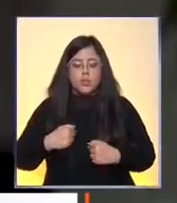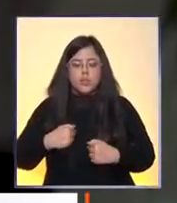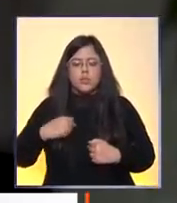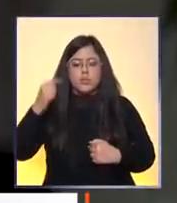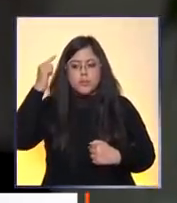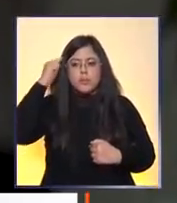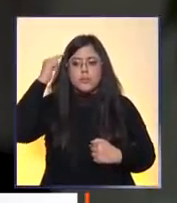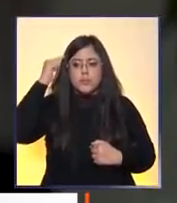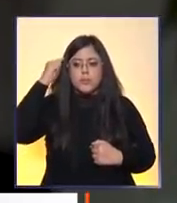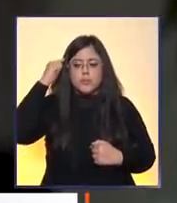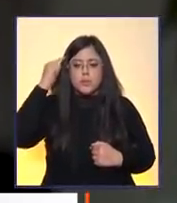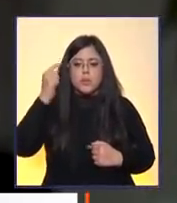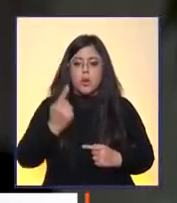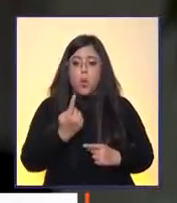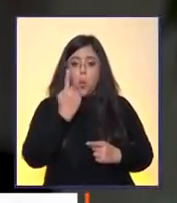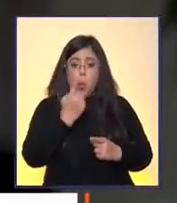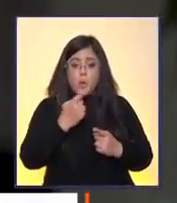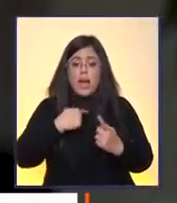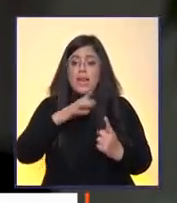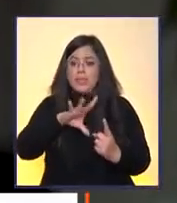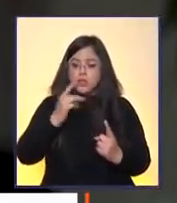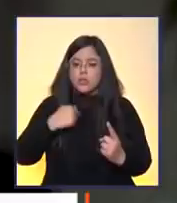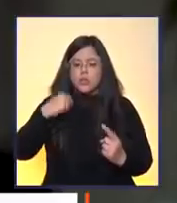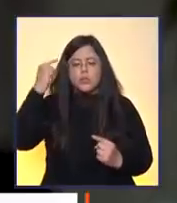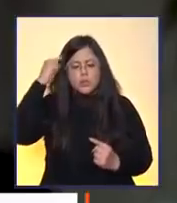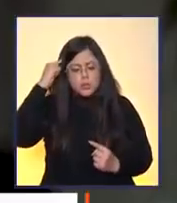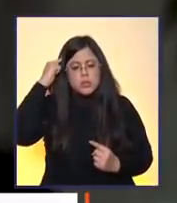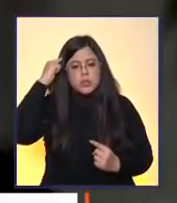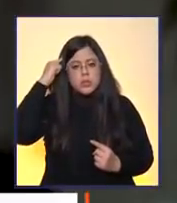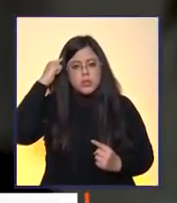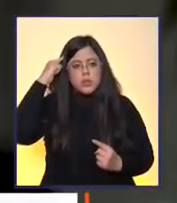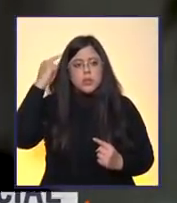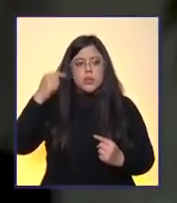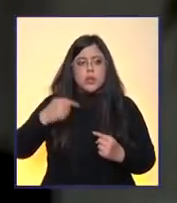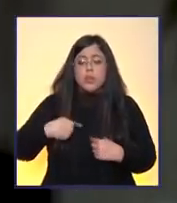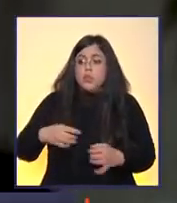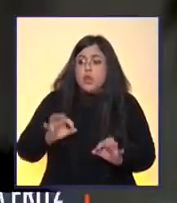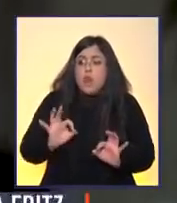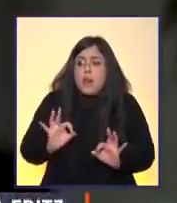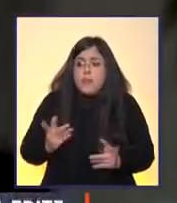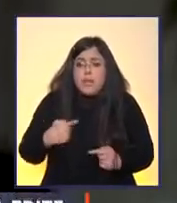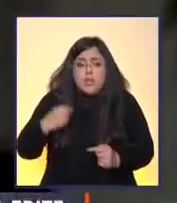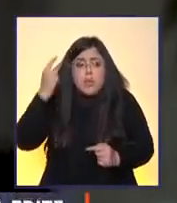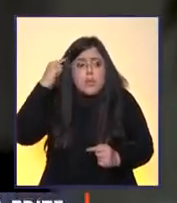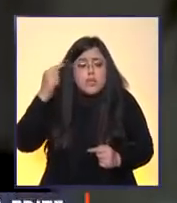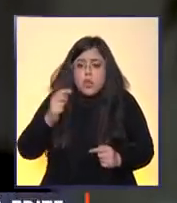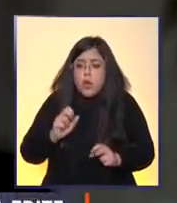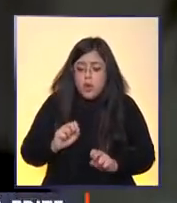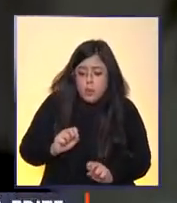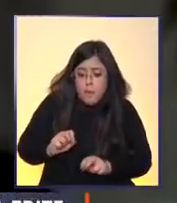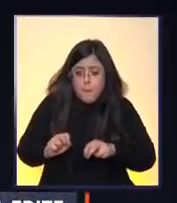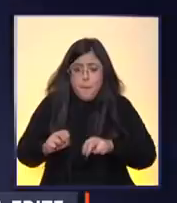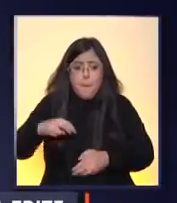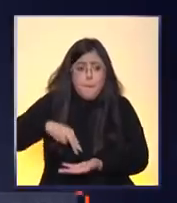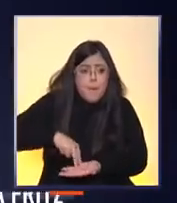hacer. Entre una de ellas fue lo que yo normalmente hubiese hecho. Me hubiese parado y hubiese dicho, oye, ¿qué te